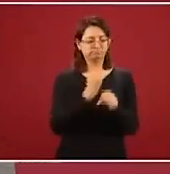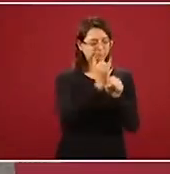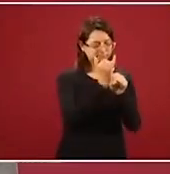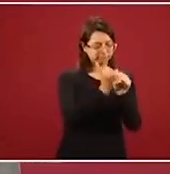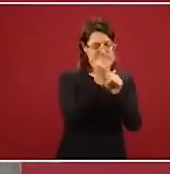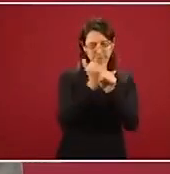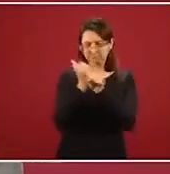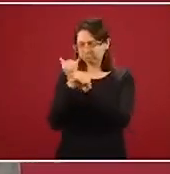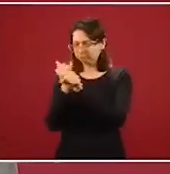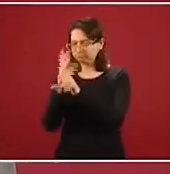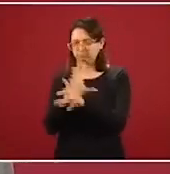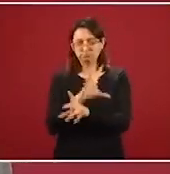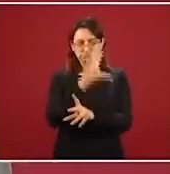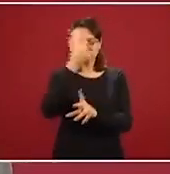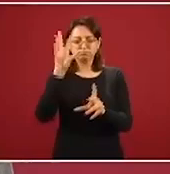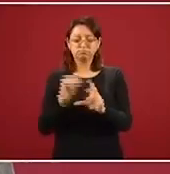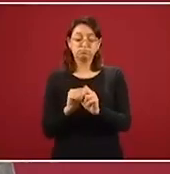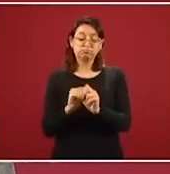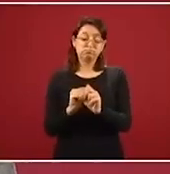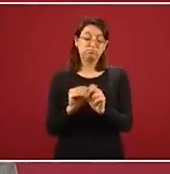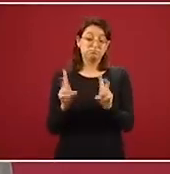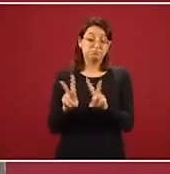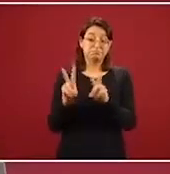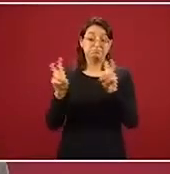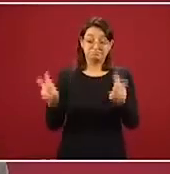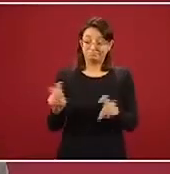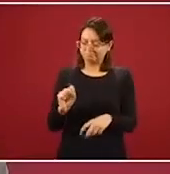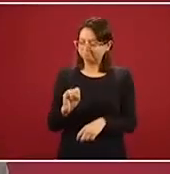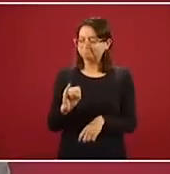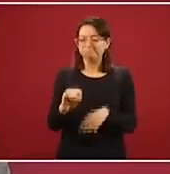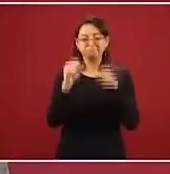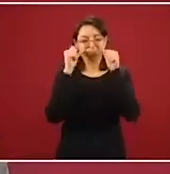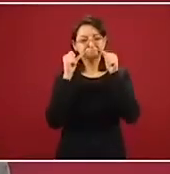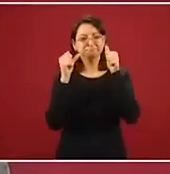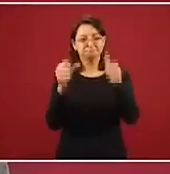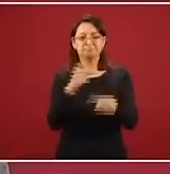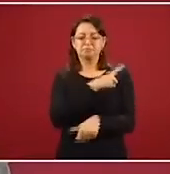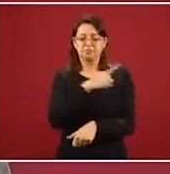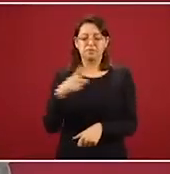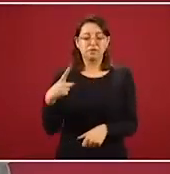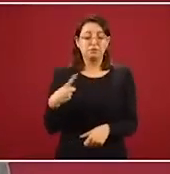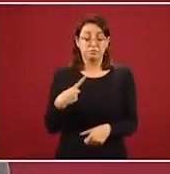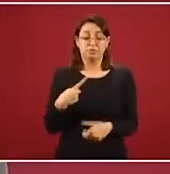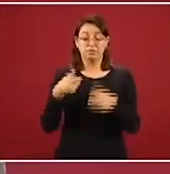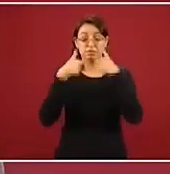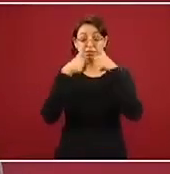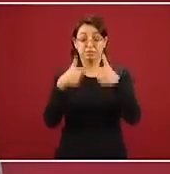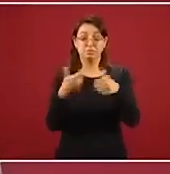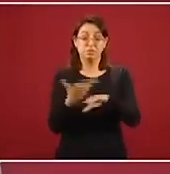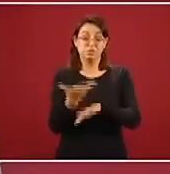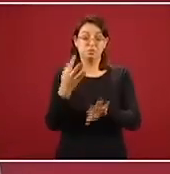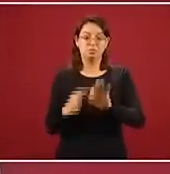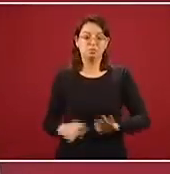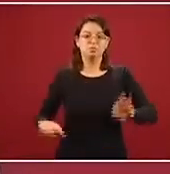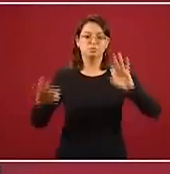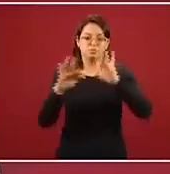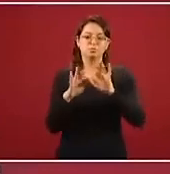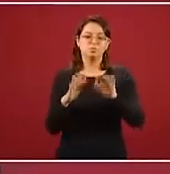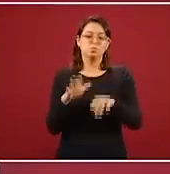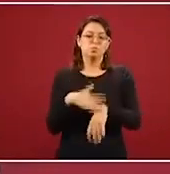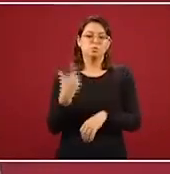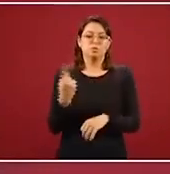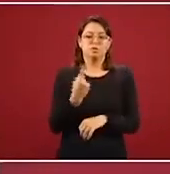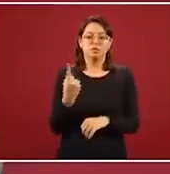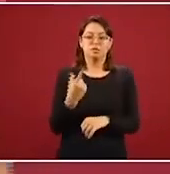elementos. Es un asunto que nos ocupa y que consideramos importante de atender, dada la trascendencia